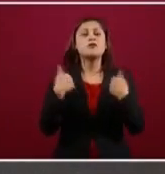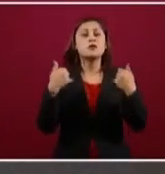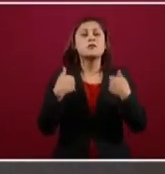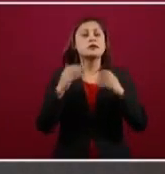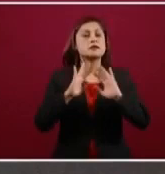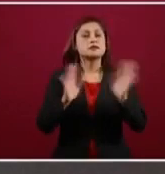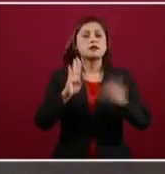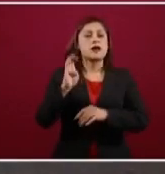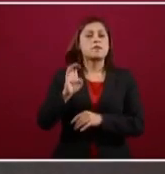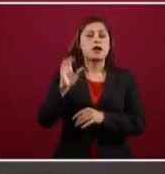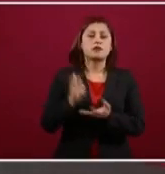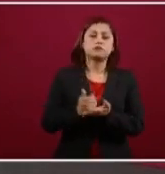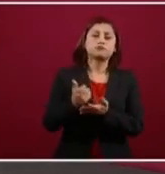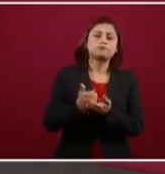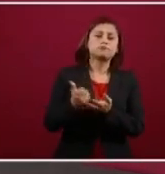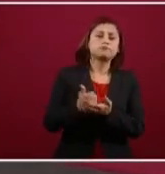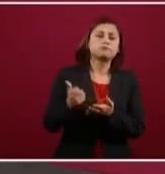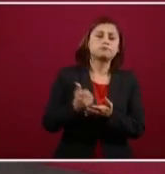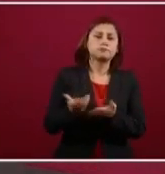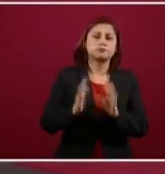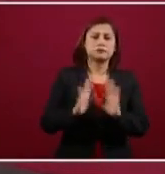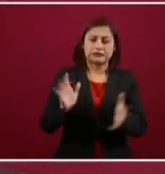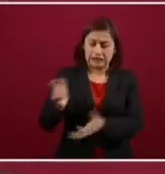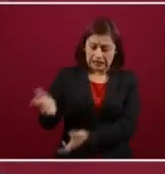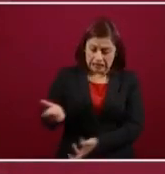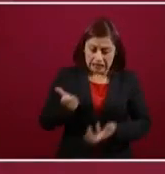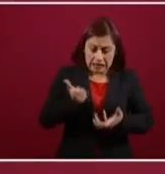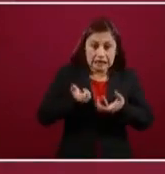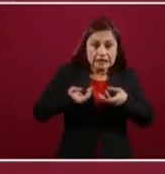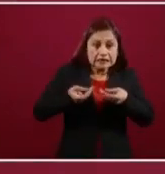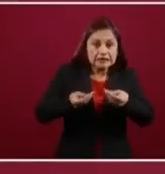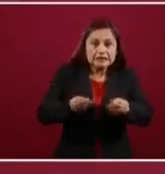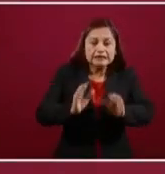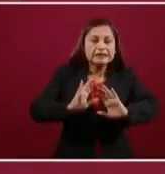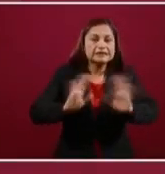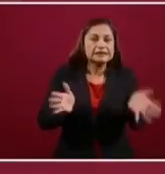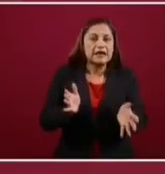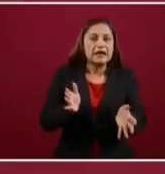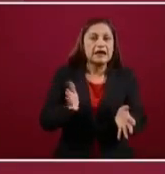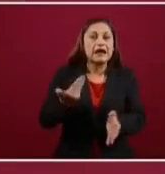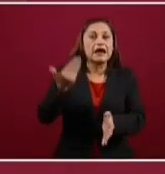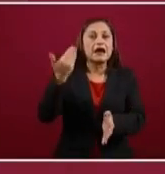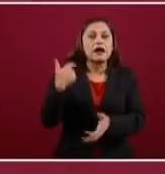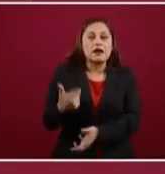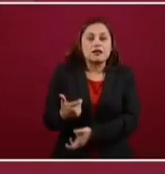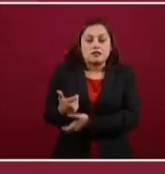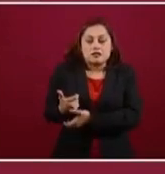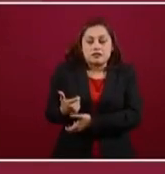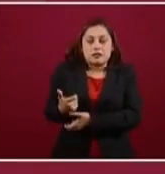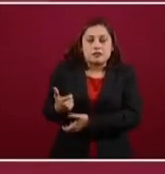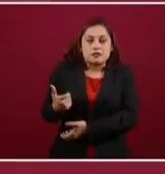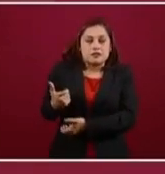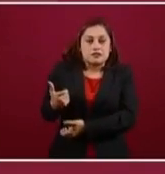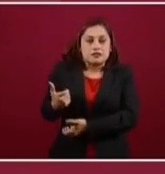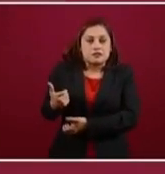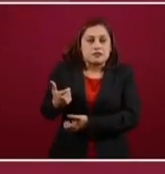se soltó el gasto. No se suelta como era